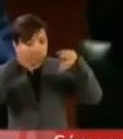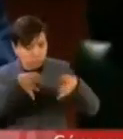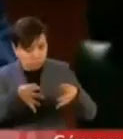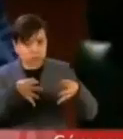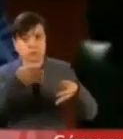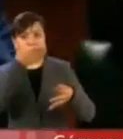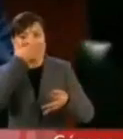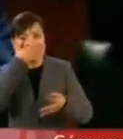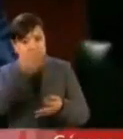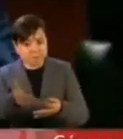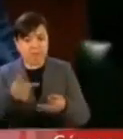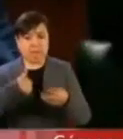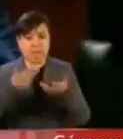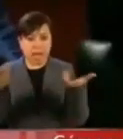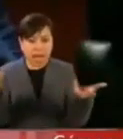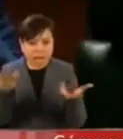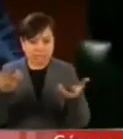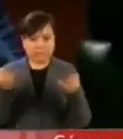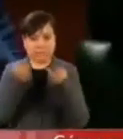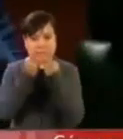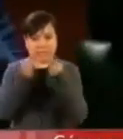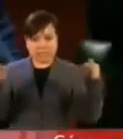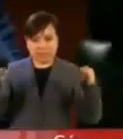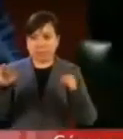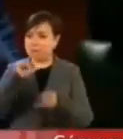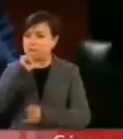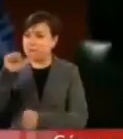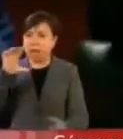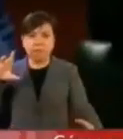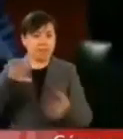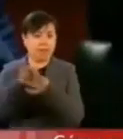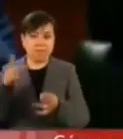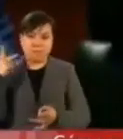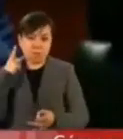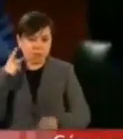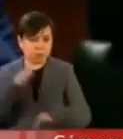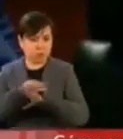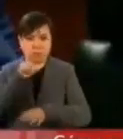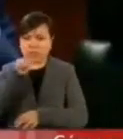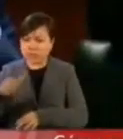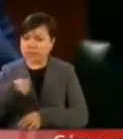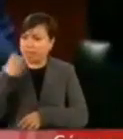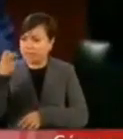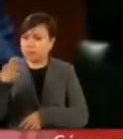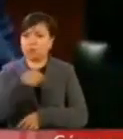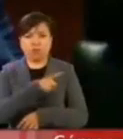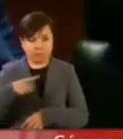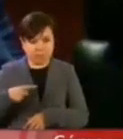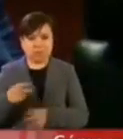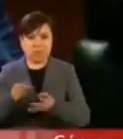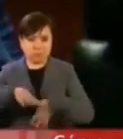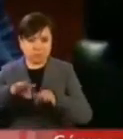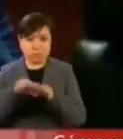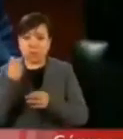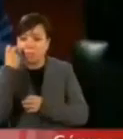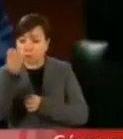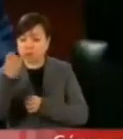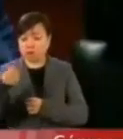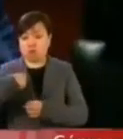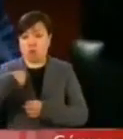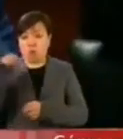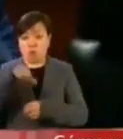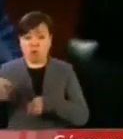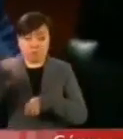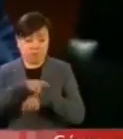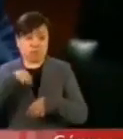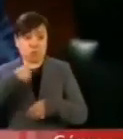de independencia e imparcialidad, porque si esta es la primera sugerencia relevante